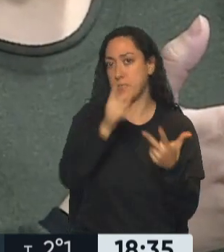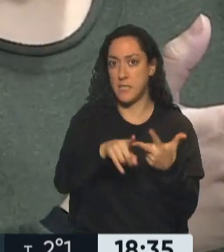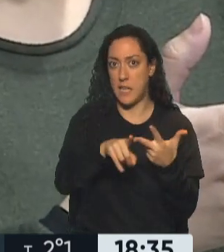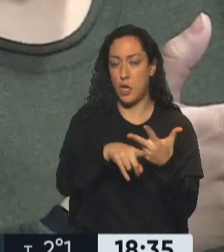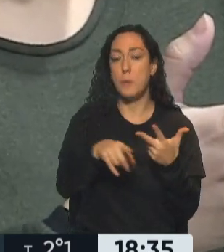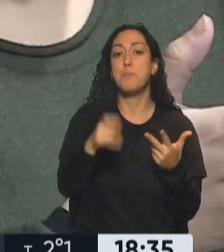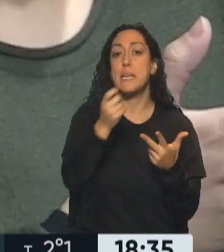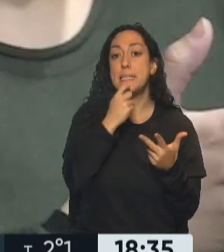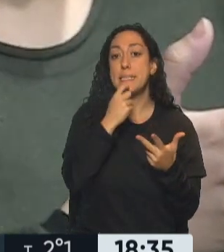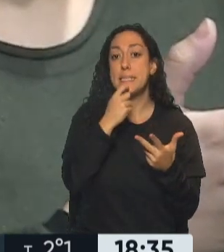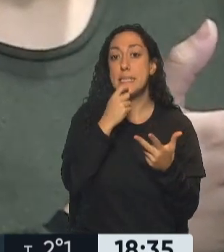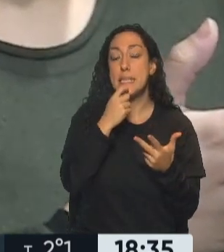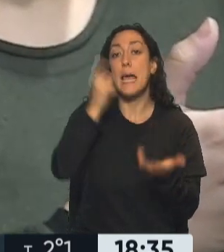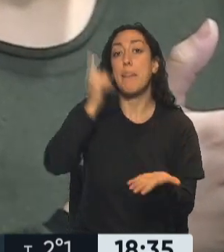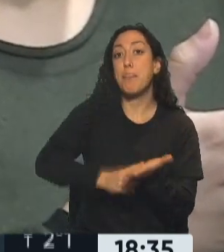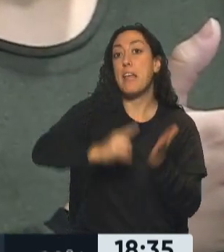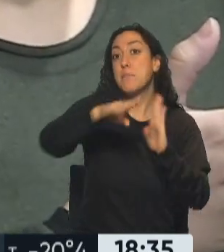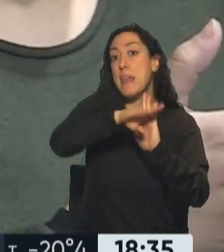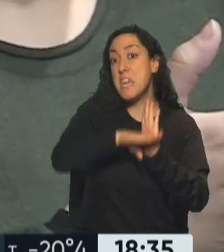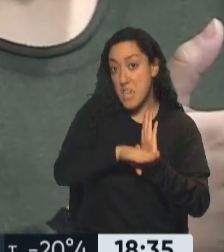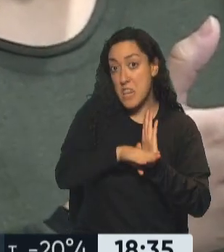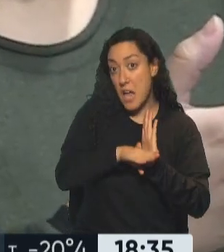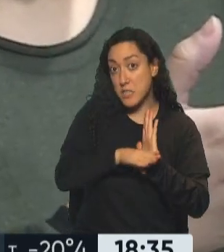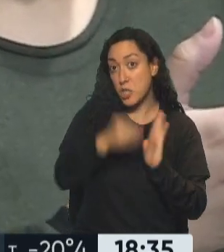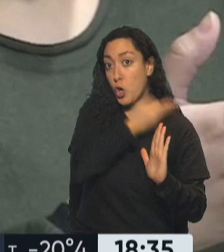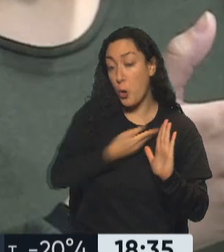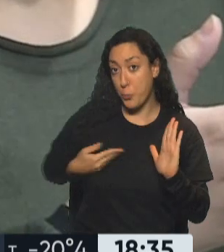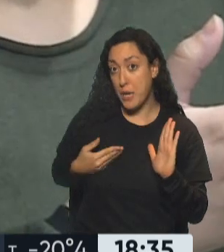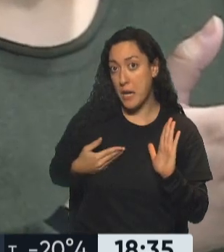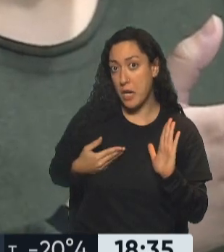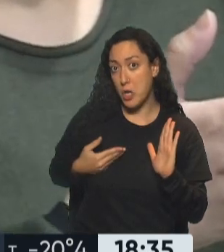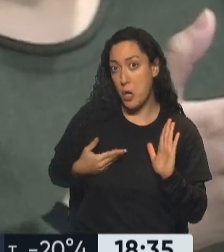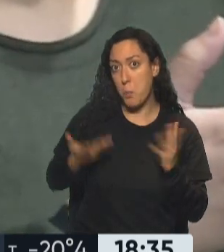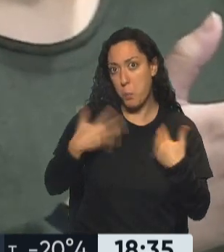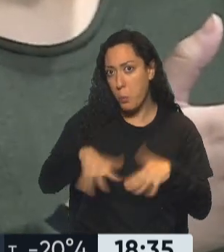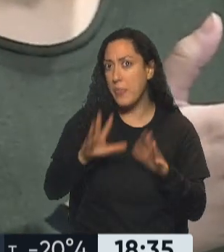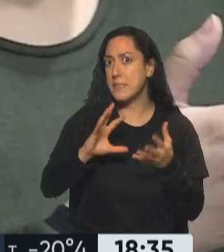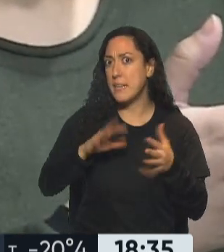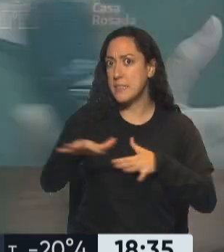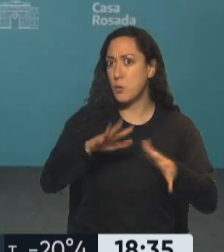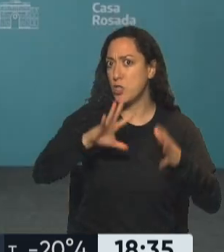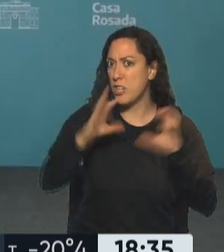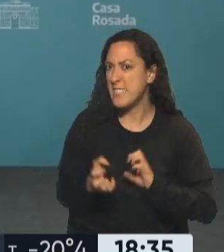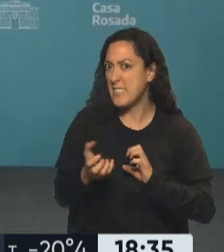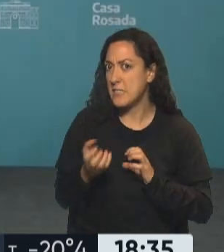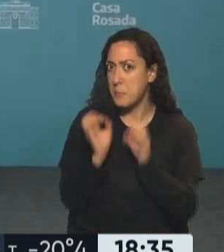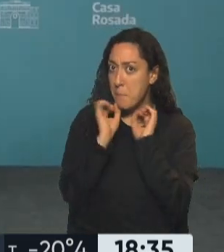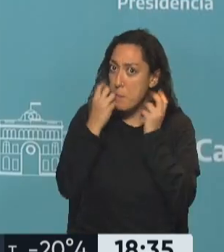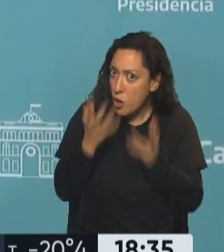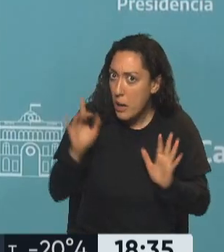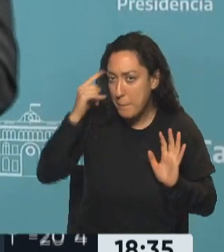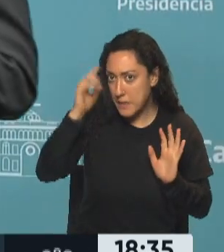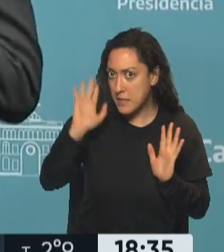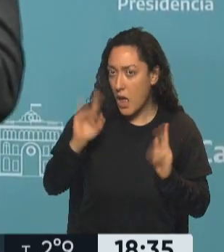tranquilidad que con las medidas que se están tomando desde el gobierno se puede pasar esta crisis. Bueno, gracias